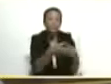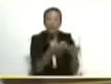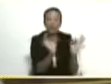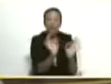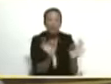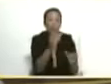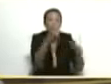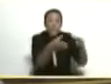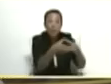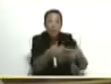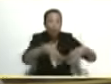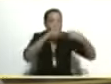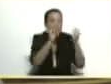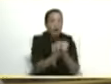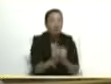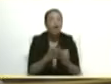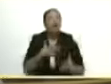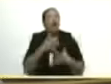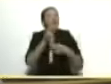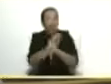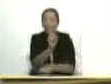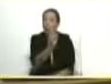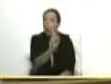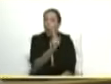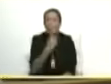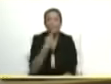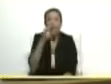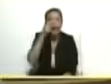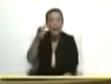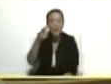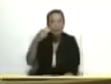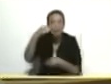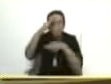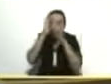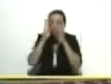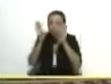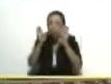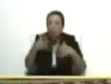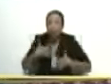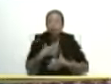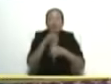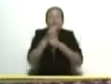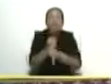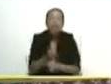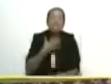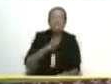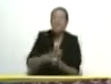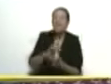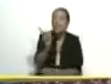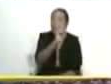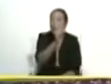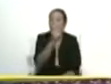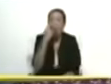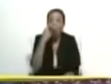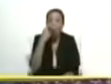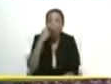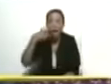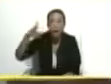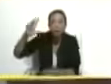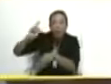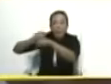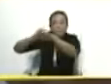en ninguna batalla, en ninguna circunstancia. Podemos confiarnos y por eso hay que tocar la